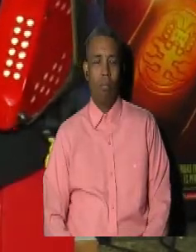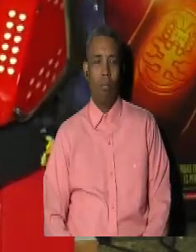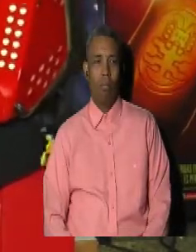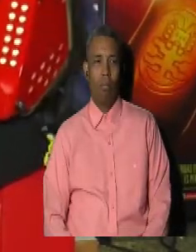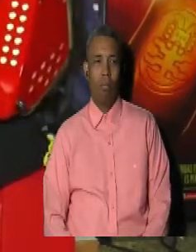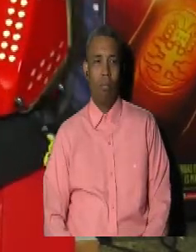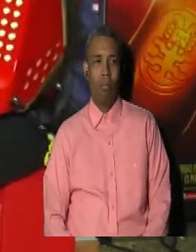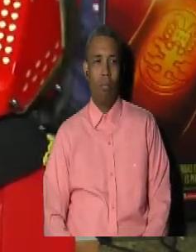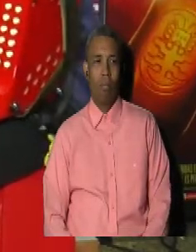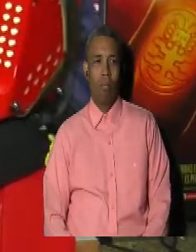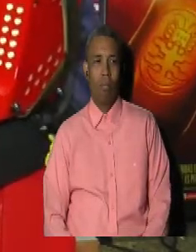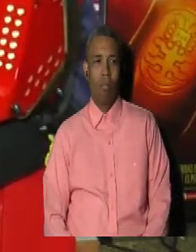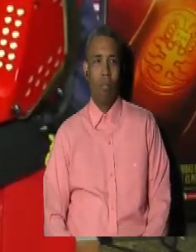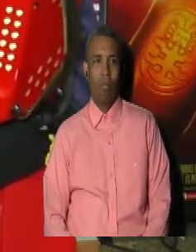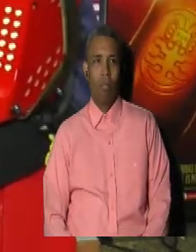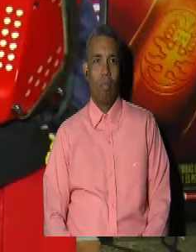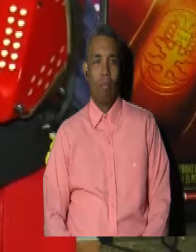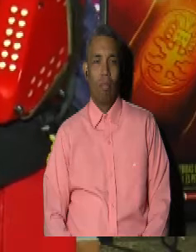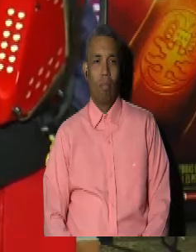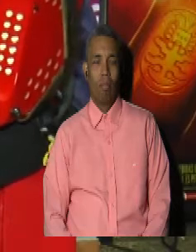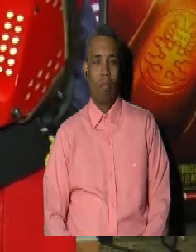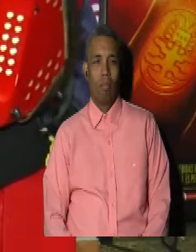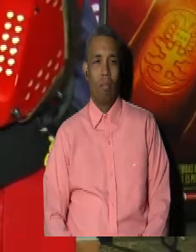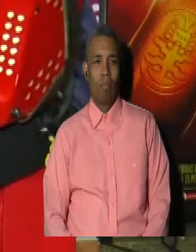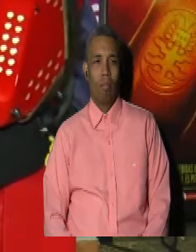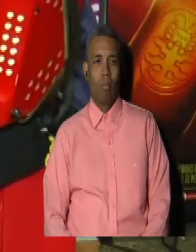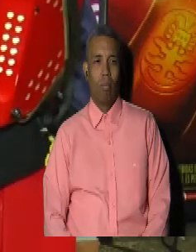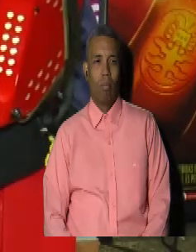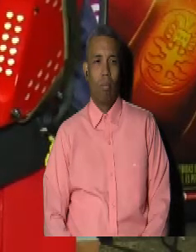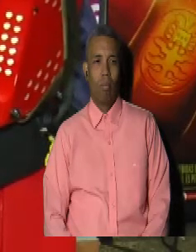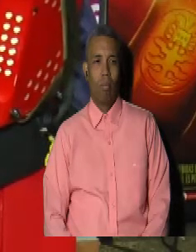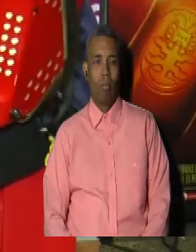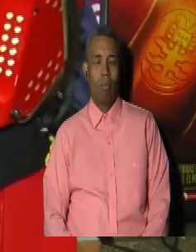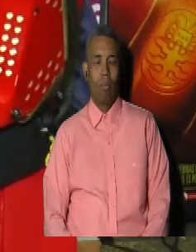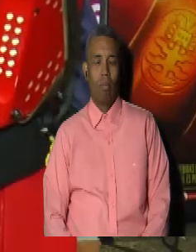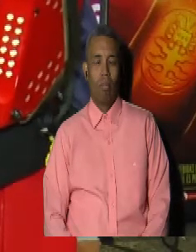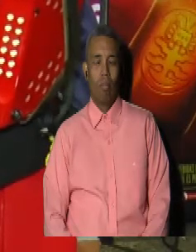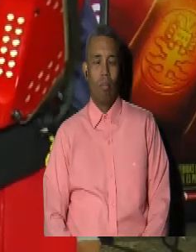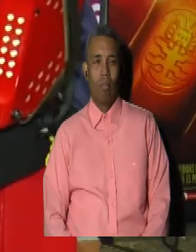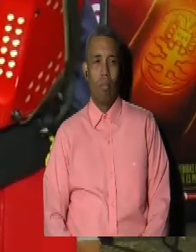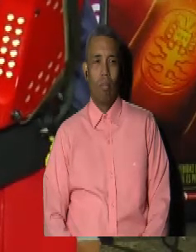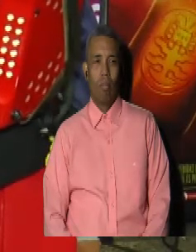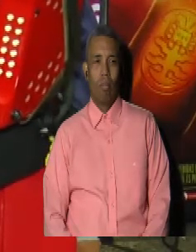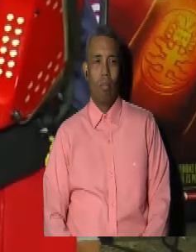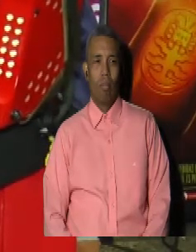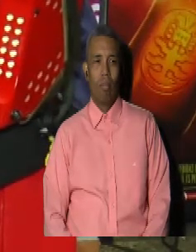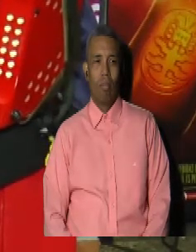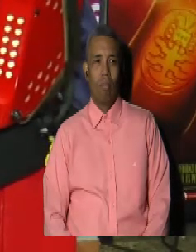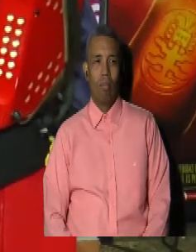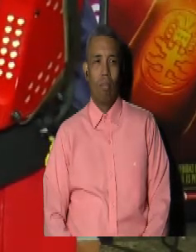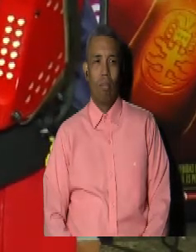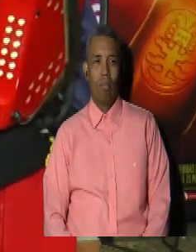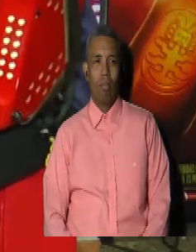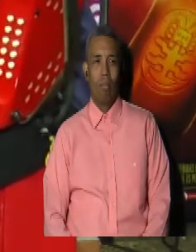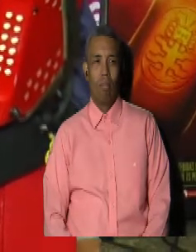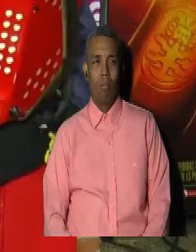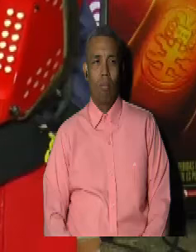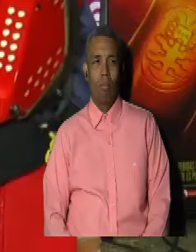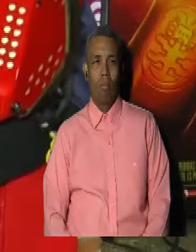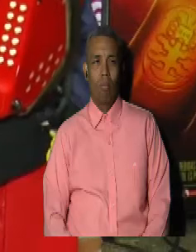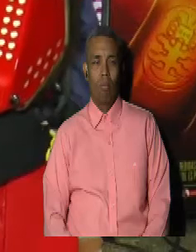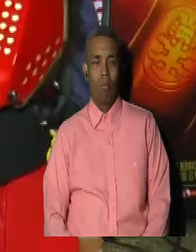Sergio? Bueno, al momento, pues, me han propuesto varios amigos y músicos, amigos